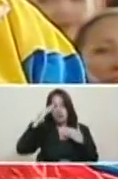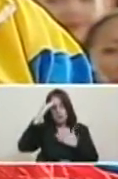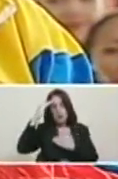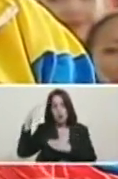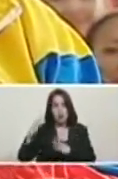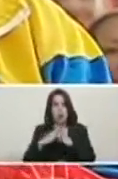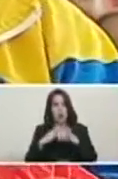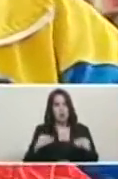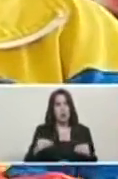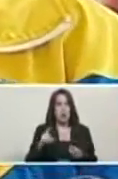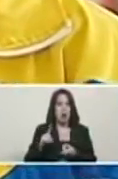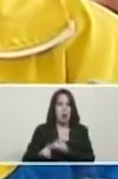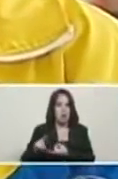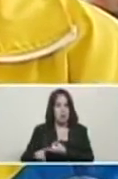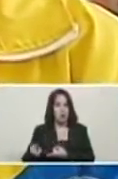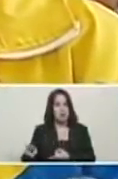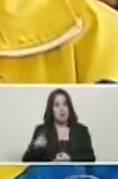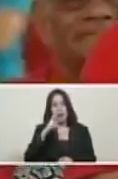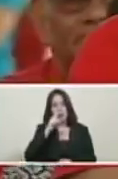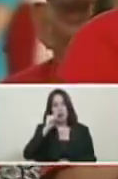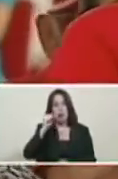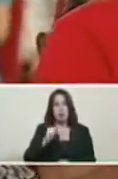mi amiga Silvia.